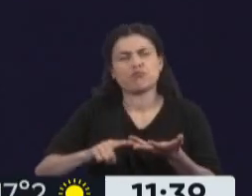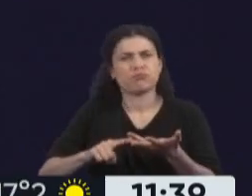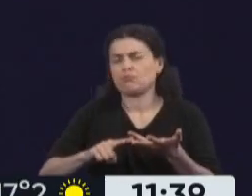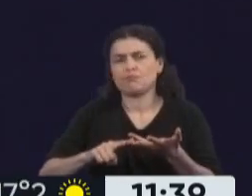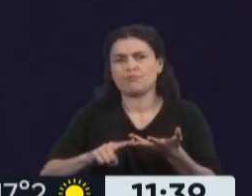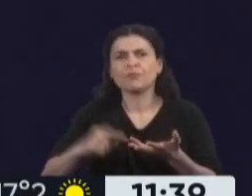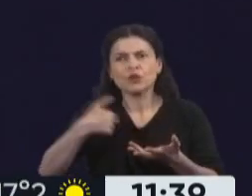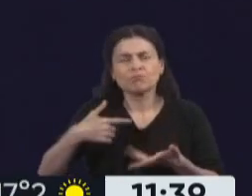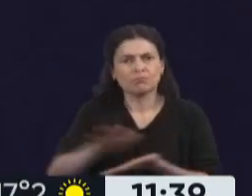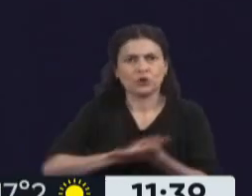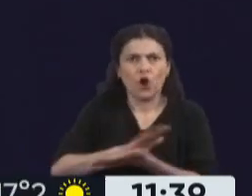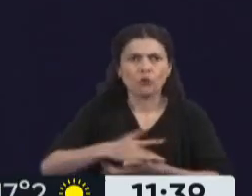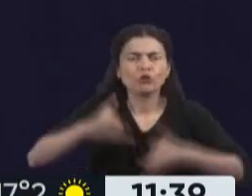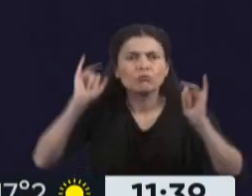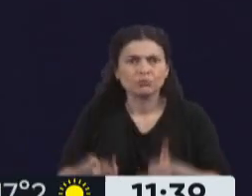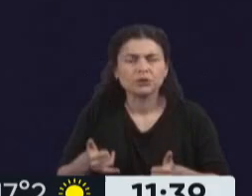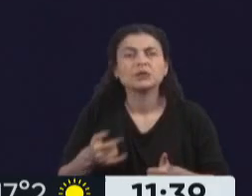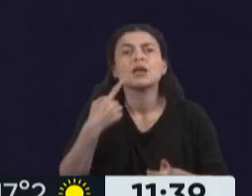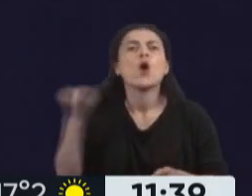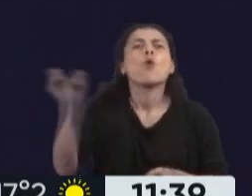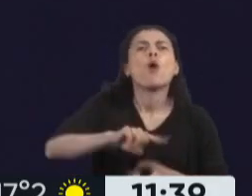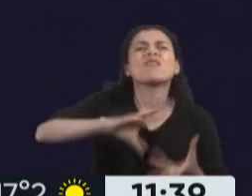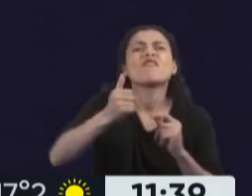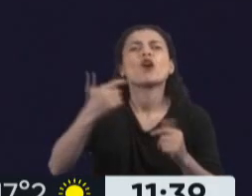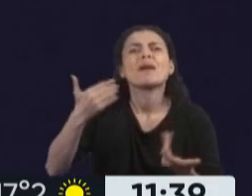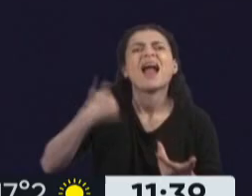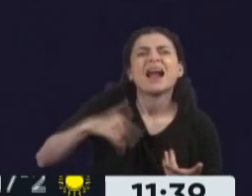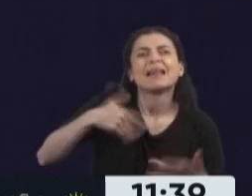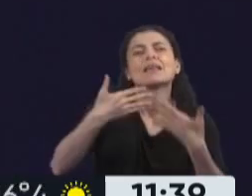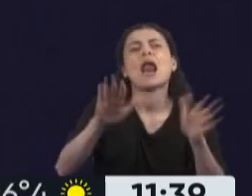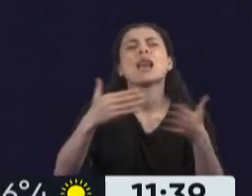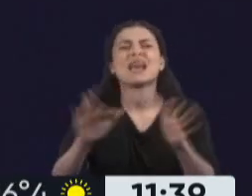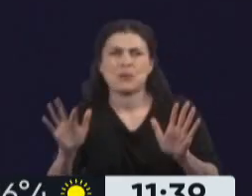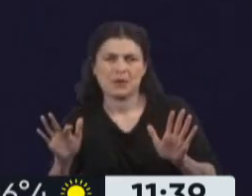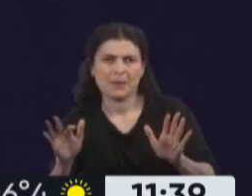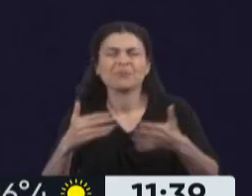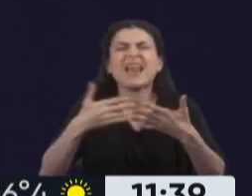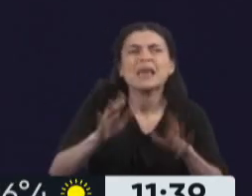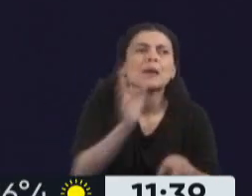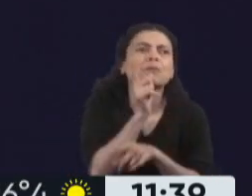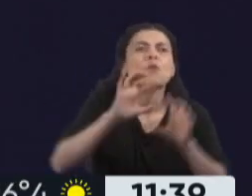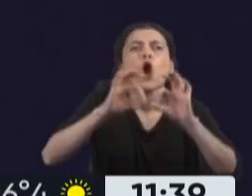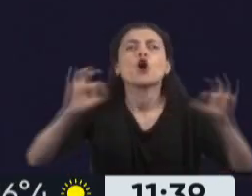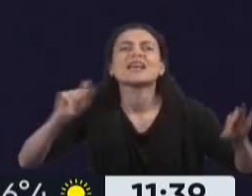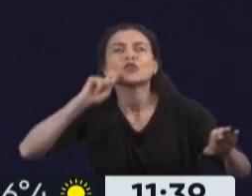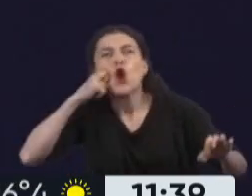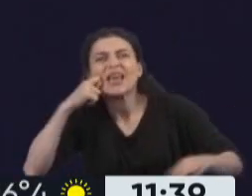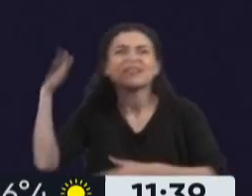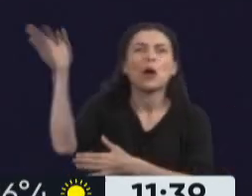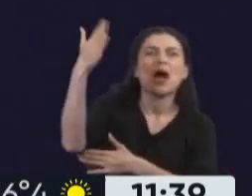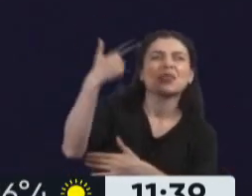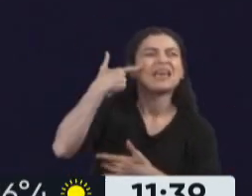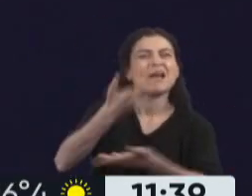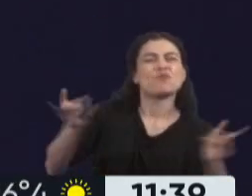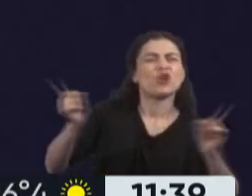ese algo es volver a una Argentina libre, y una Argentina libre no es solo una bandera, con una frase hecha. No,